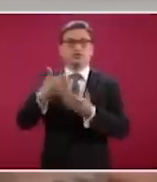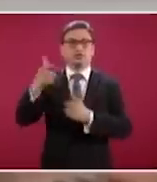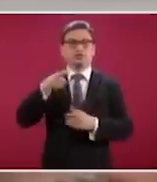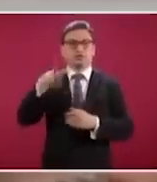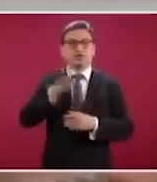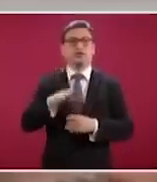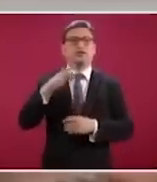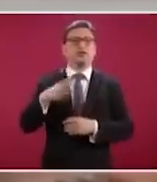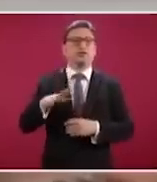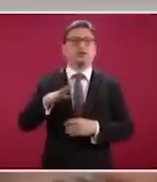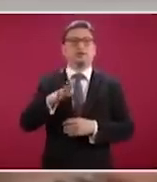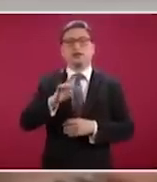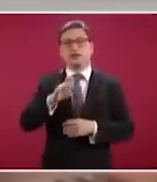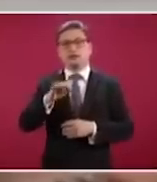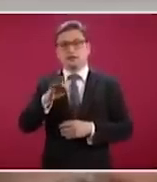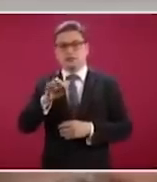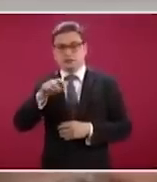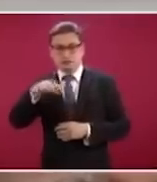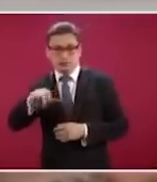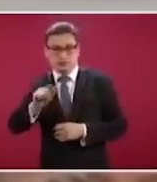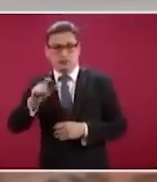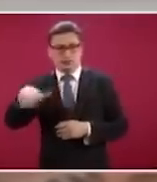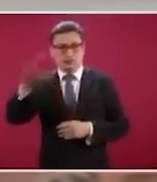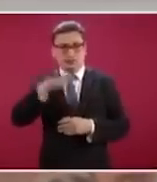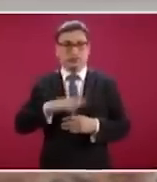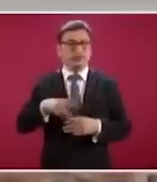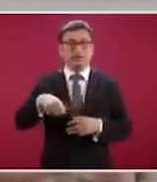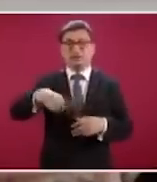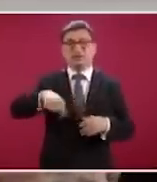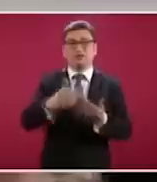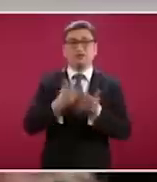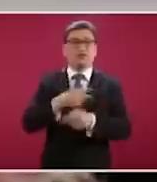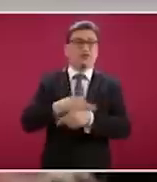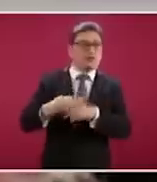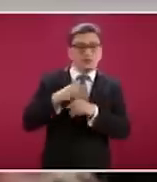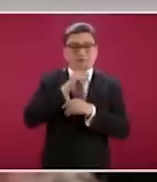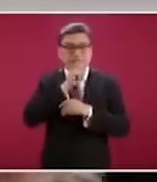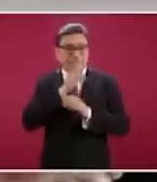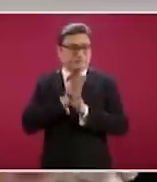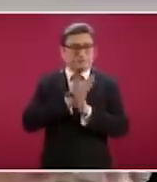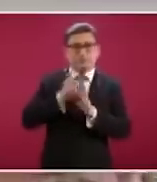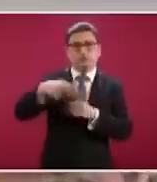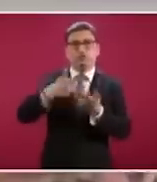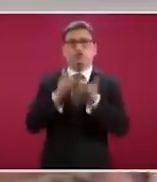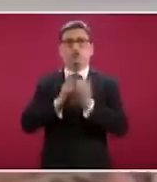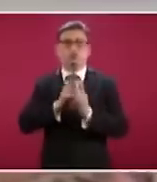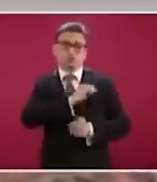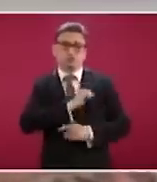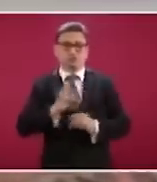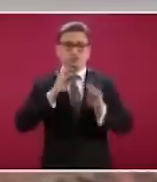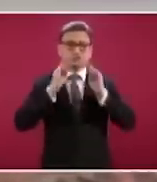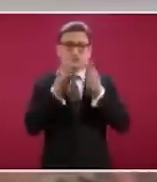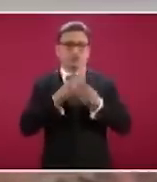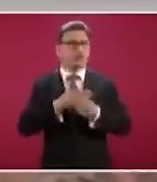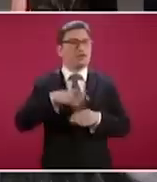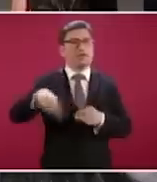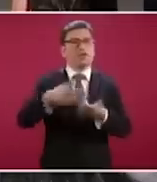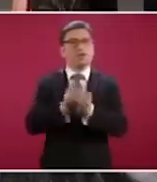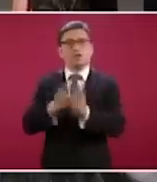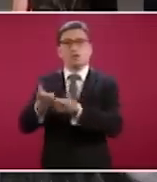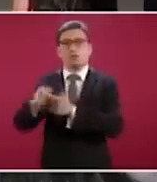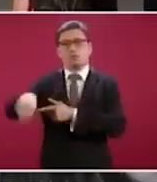de Sacramento, California. El resto de la familia vive aterrada, escondiéndose del grupo delictivo que cometió el crimen, que no ha sido el